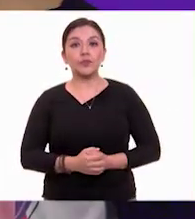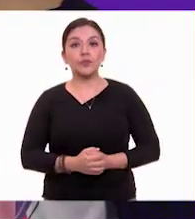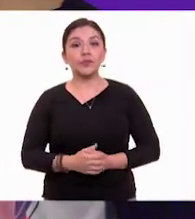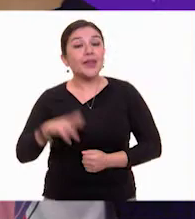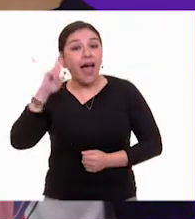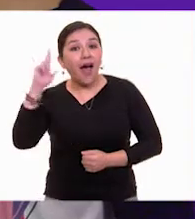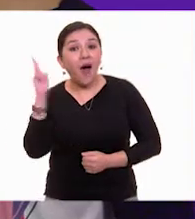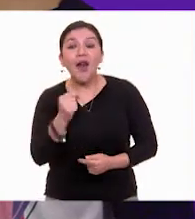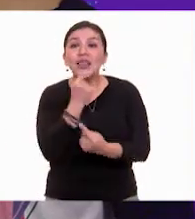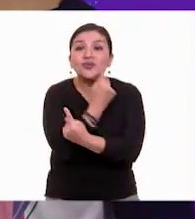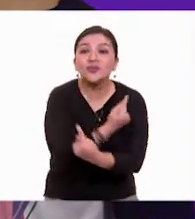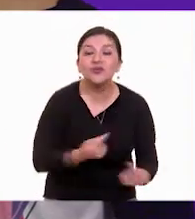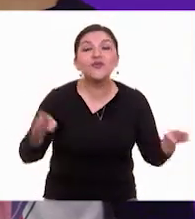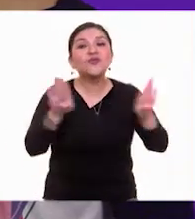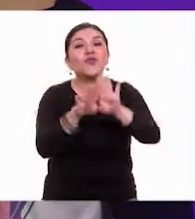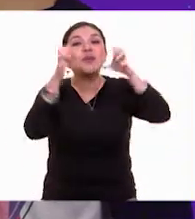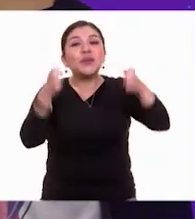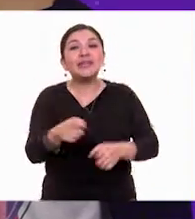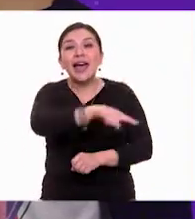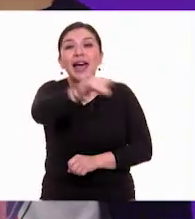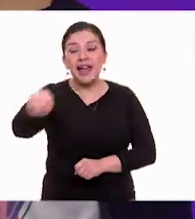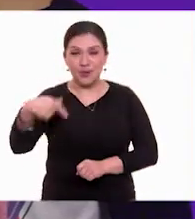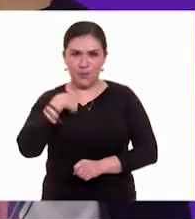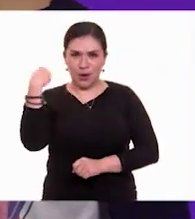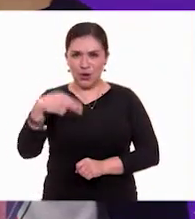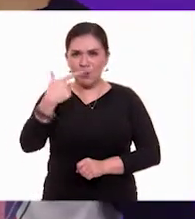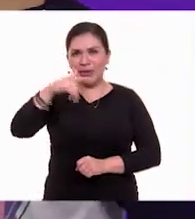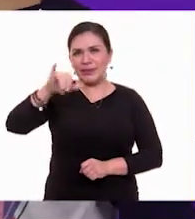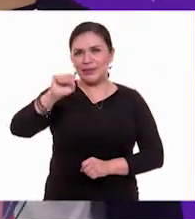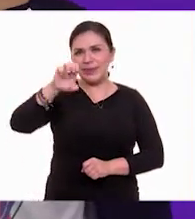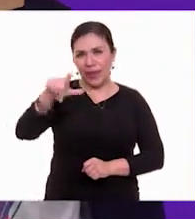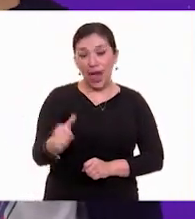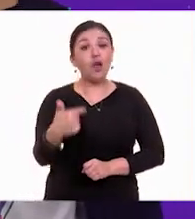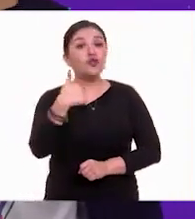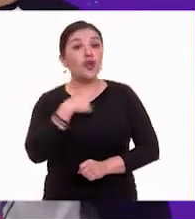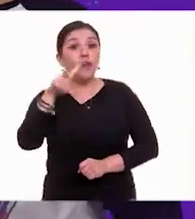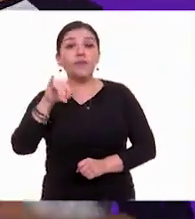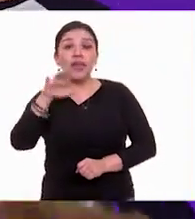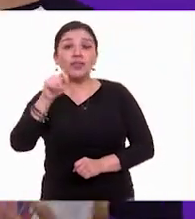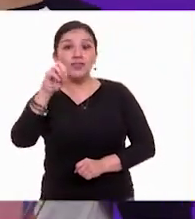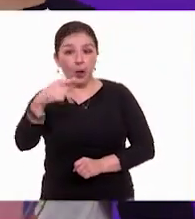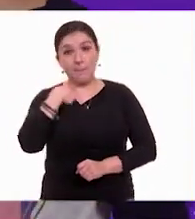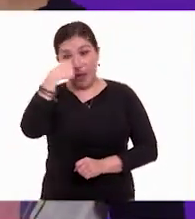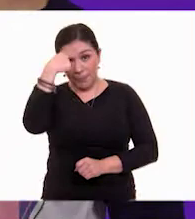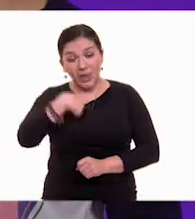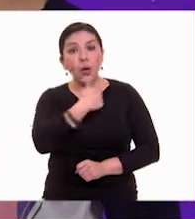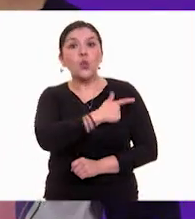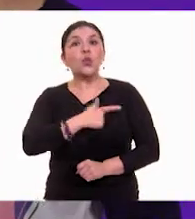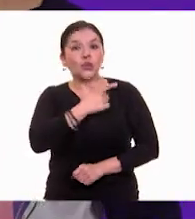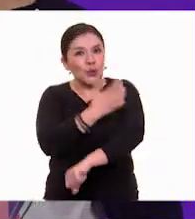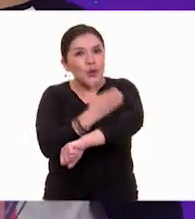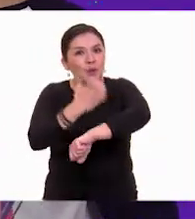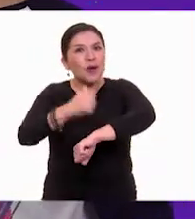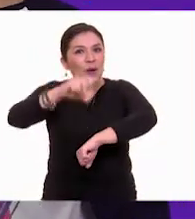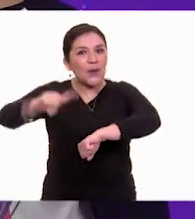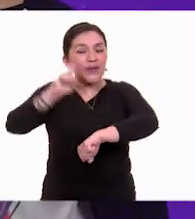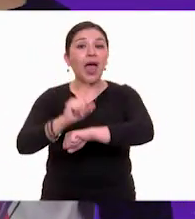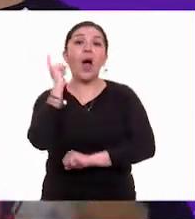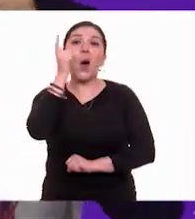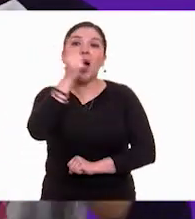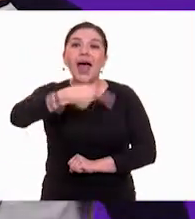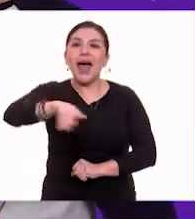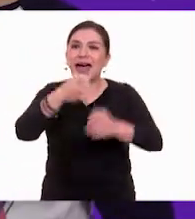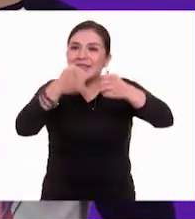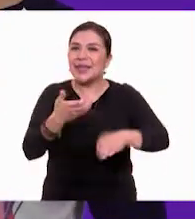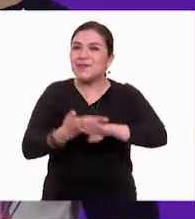Hola chicas y chicos, ¿cómo están? Yo soy Gisela Sierra. Y yo soy Víctor Díaz. Nos da mucho gusto que nos acompañen y esperamos que se